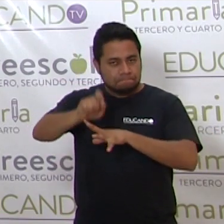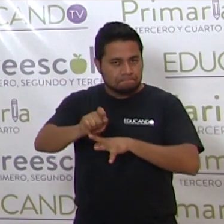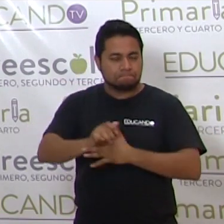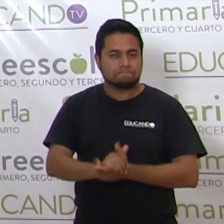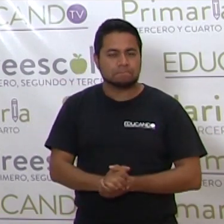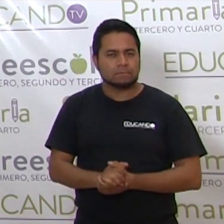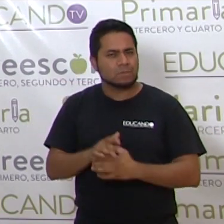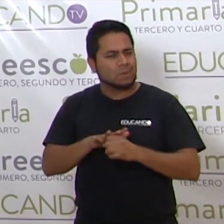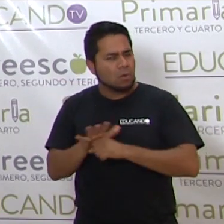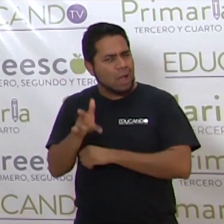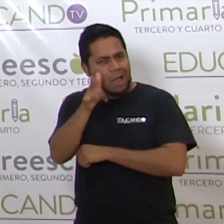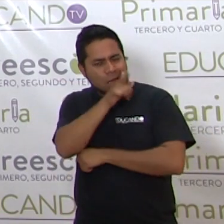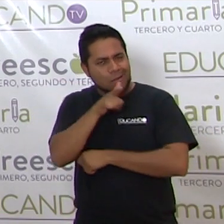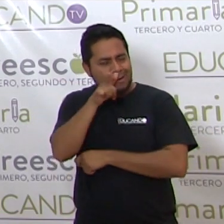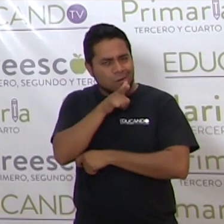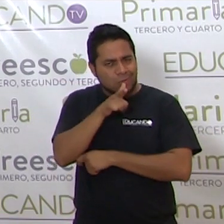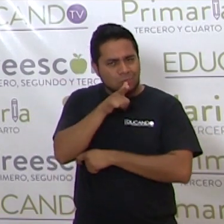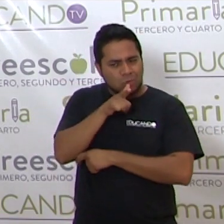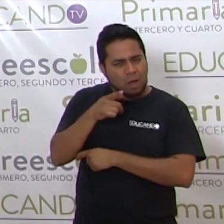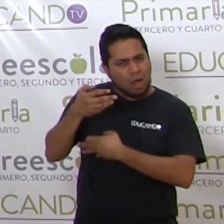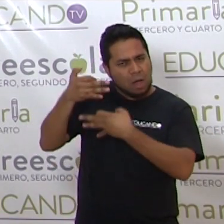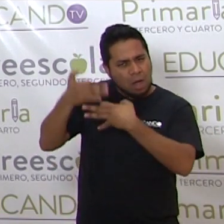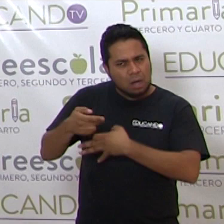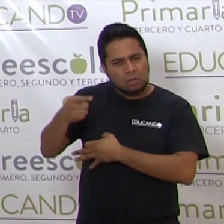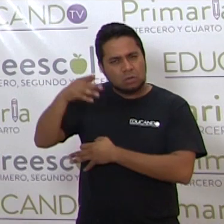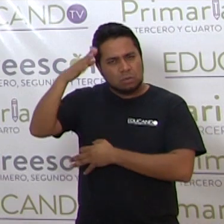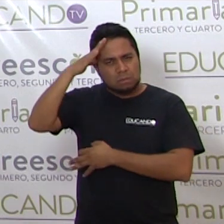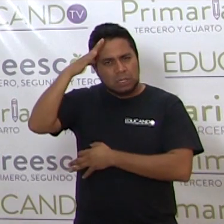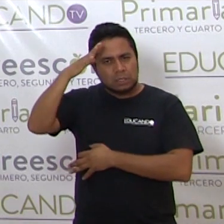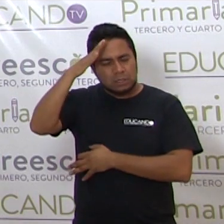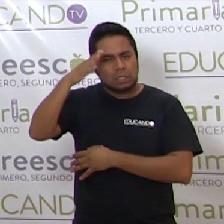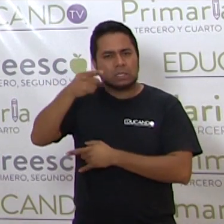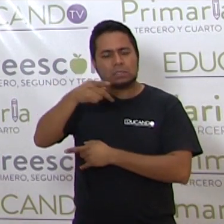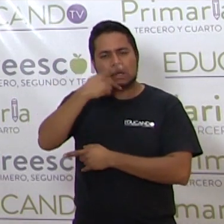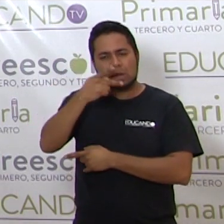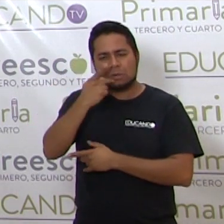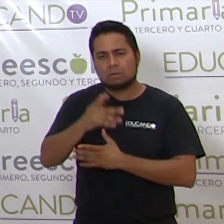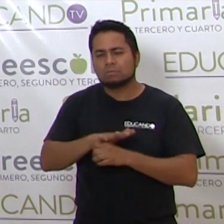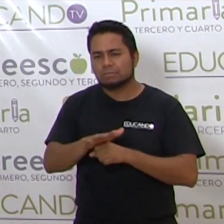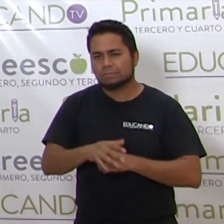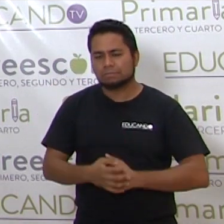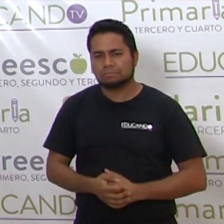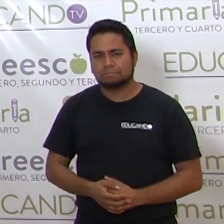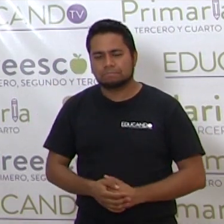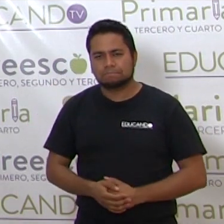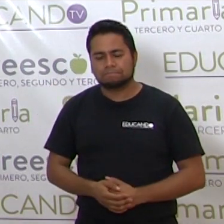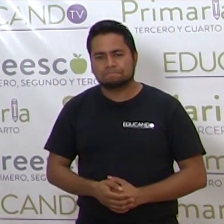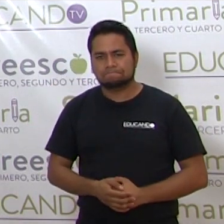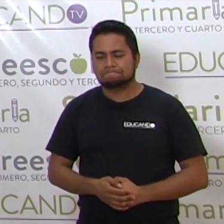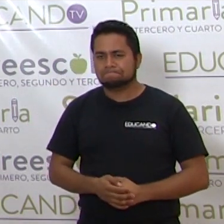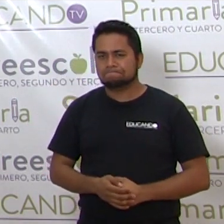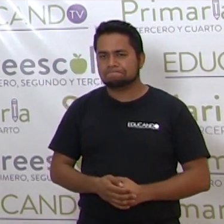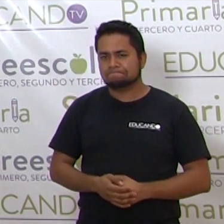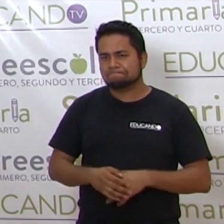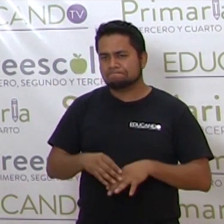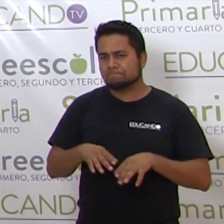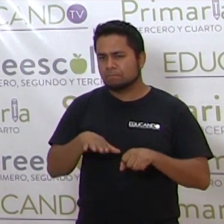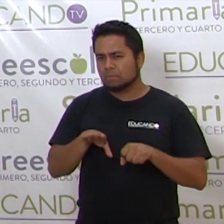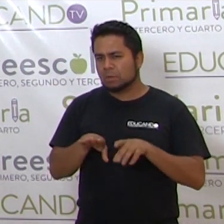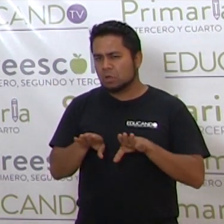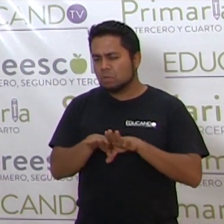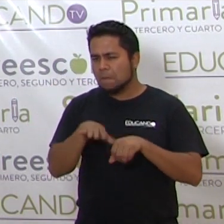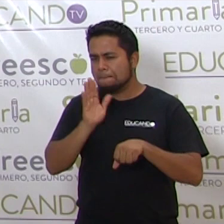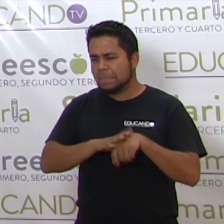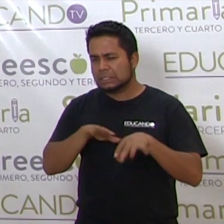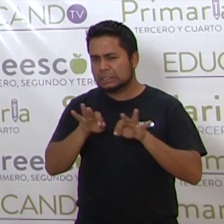lengua originaria creen ustedes que se hable y que sea la más importante